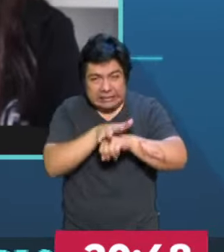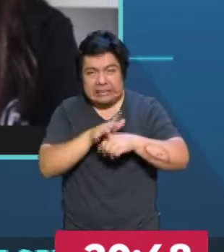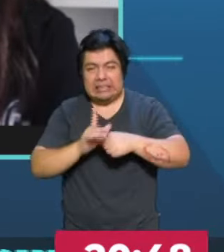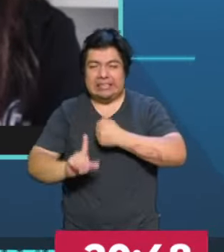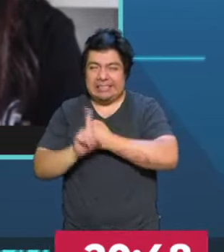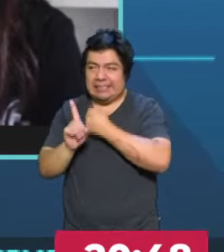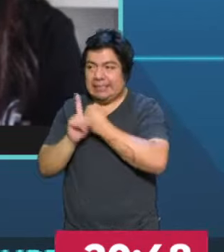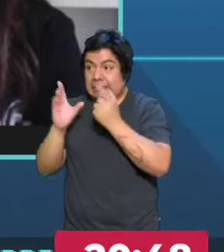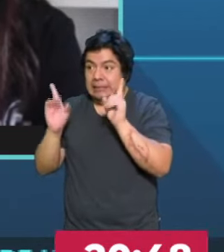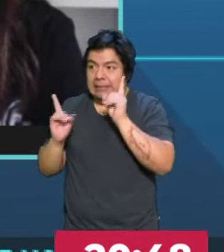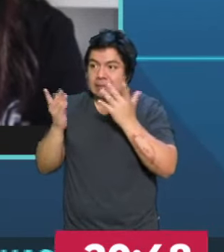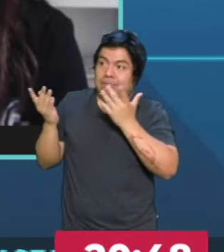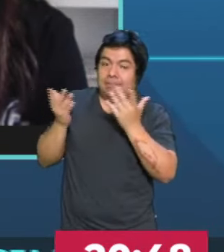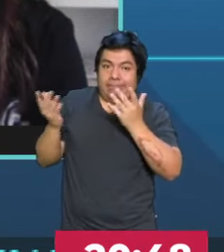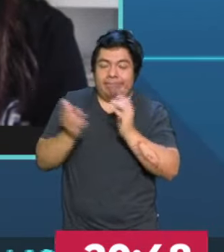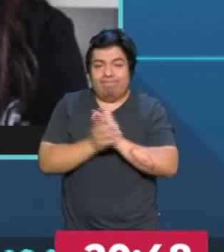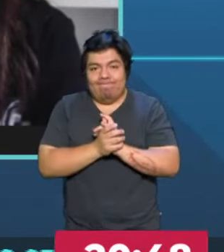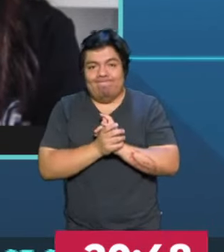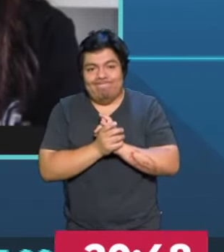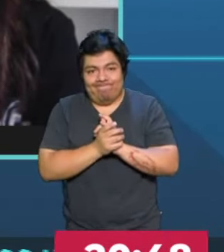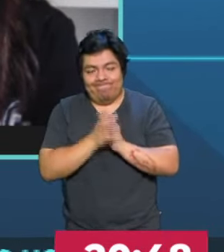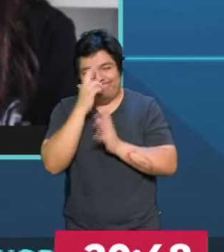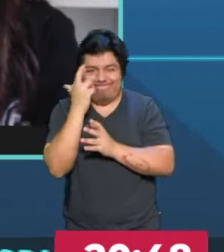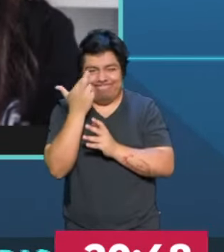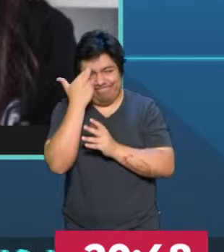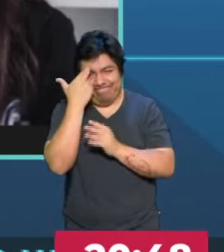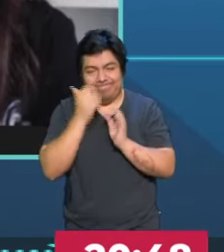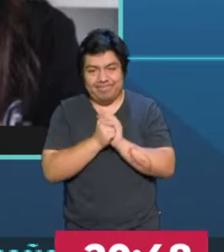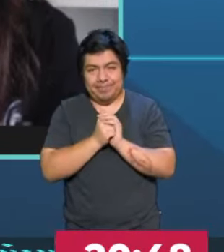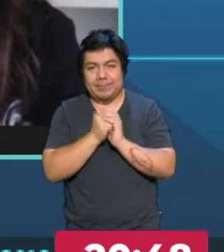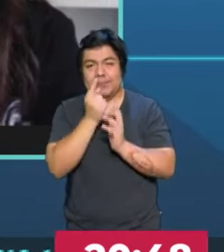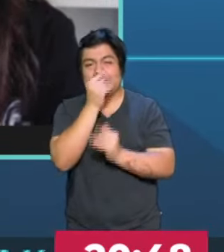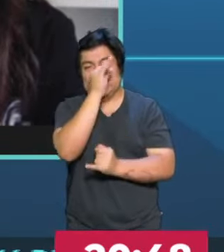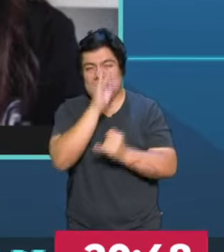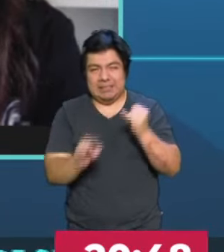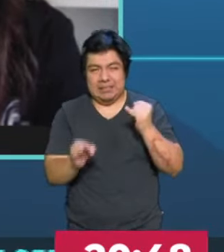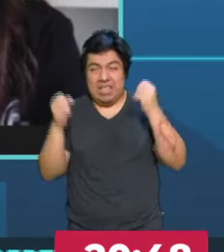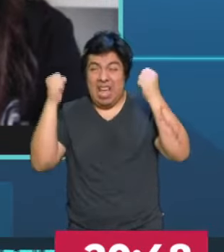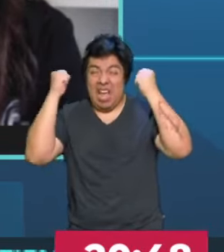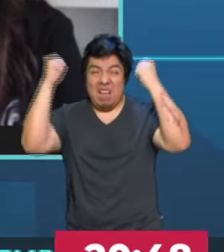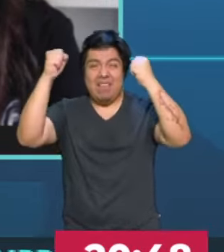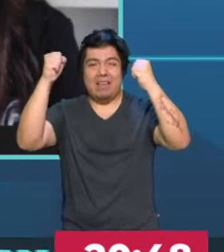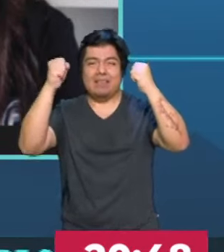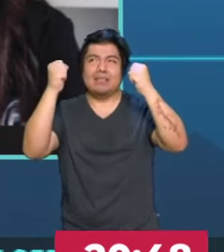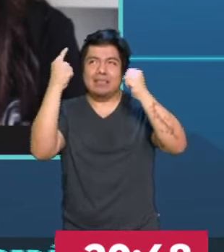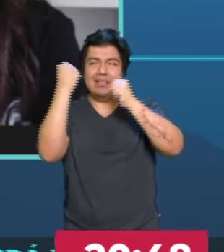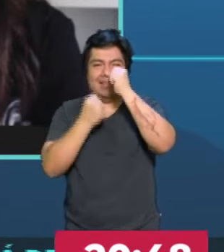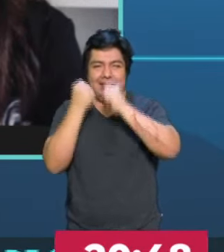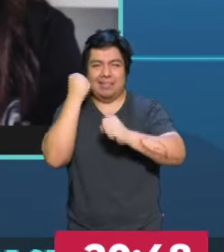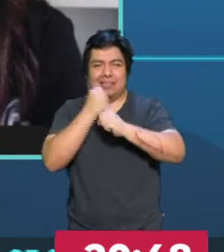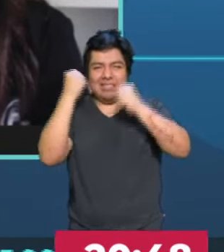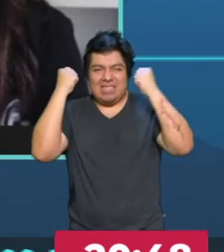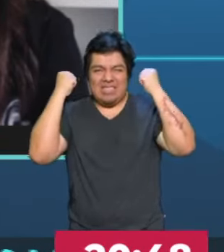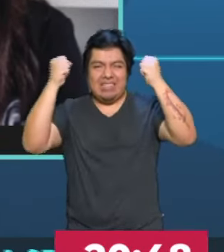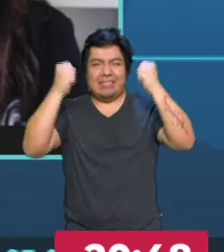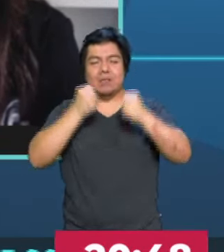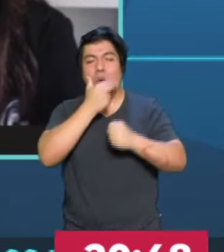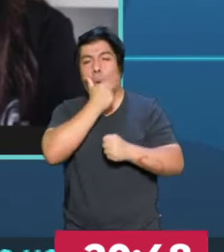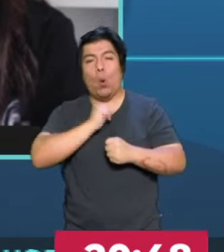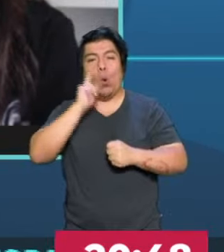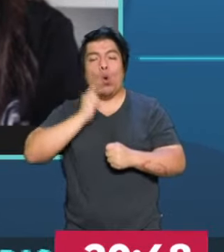de incertidumbre. Y nada más recordar uno de sus últimos vivas, que de hecho fue el del año pasado: vivan todas y todos